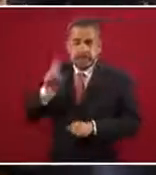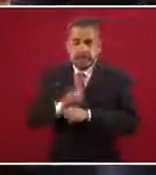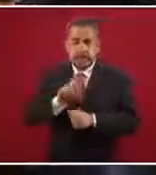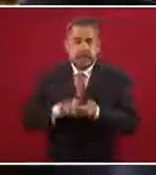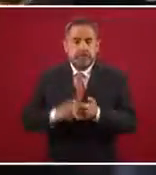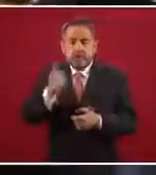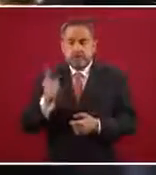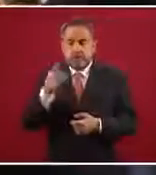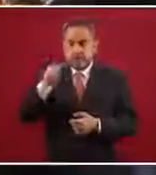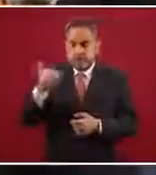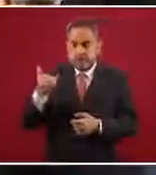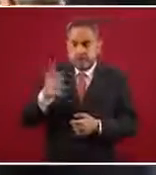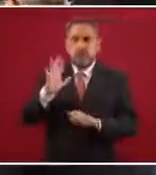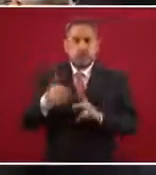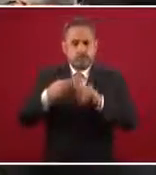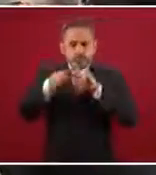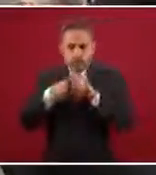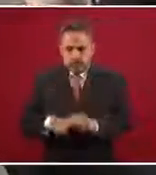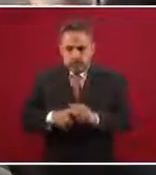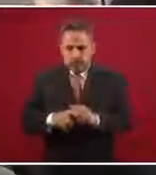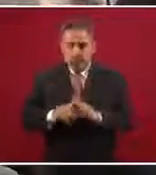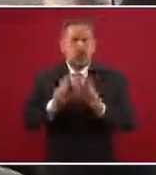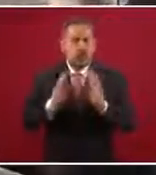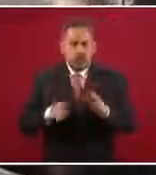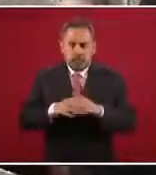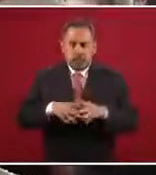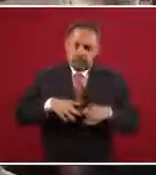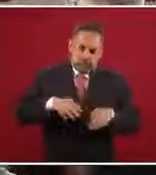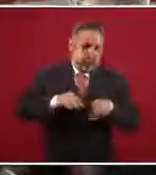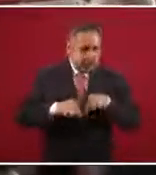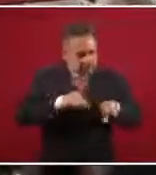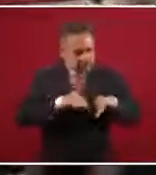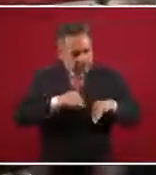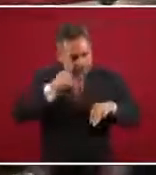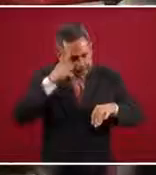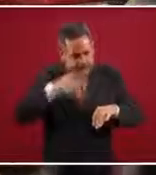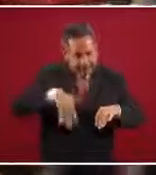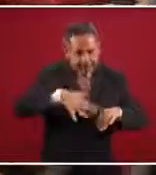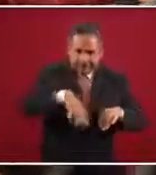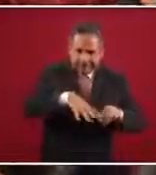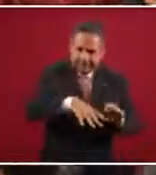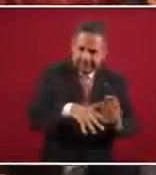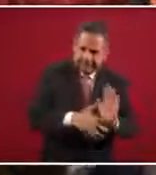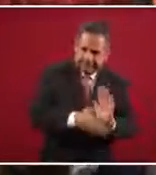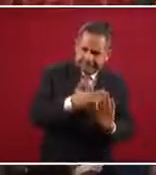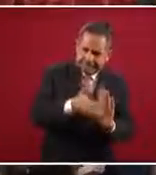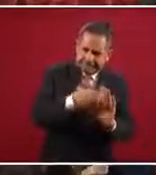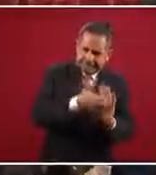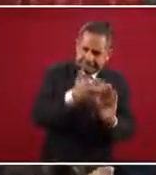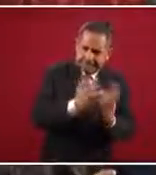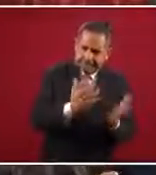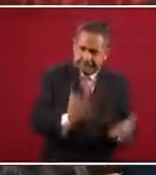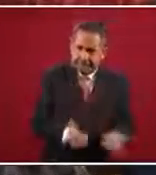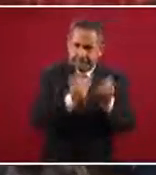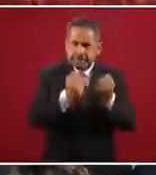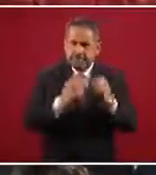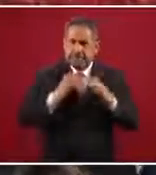iniciamos con todas las tareas con miras a el rescate